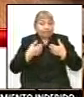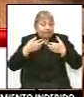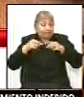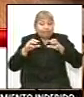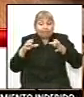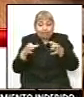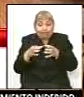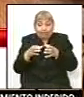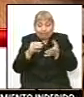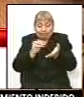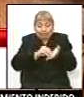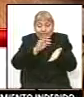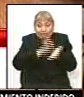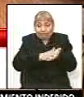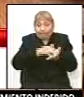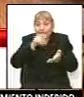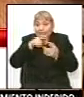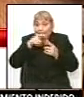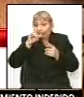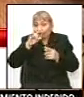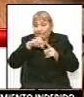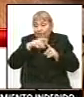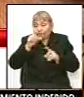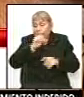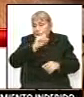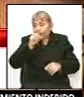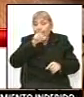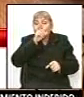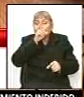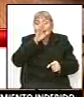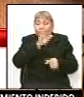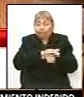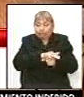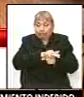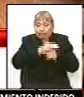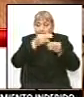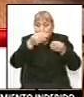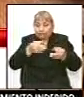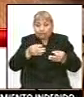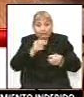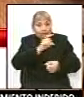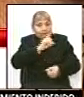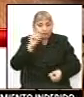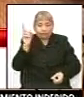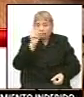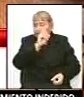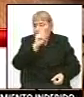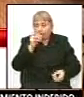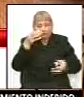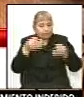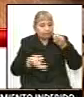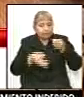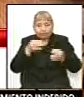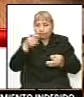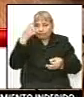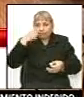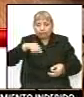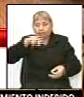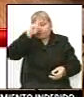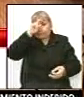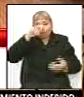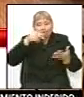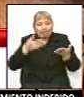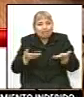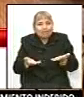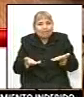congresistas que se apunten como titulares en una comisión cumplan su deber, presidente. No es justo para el país que un